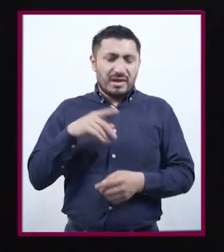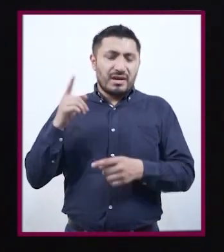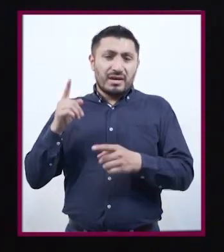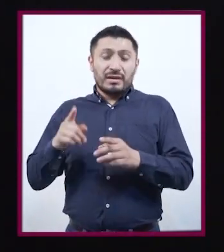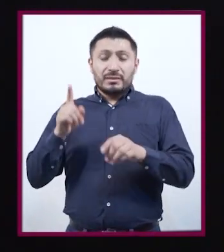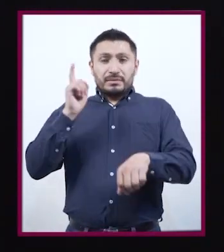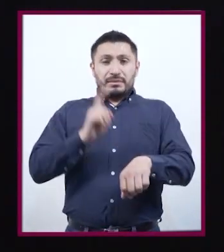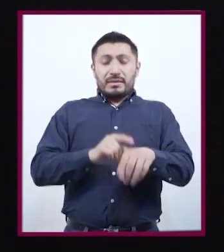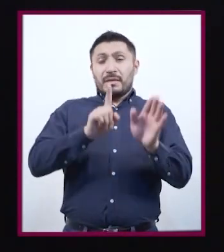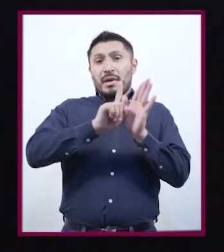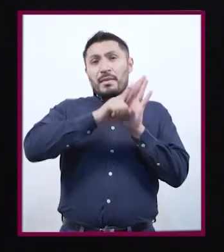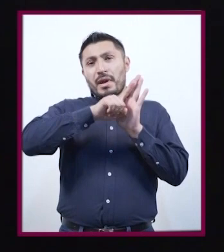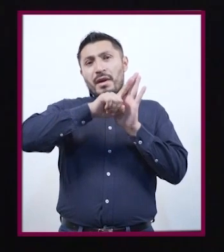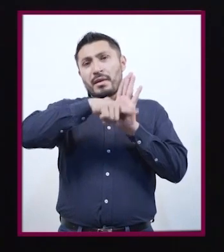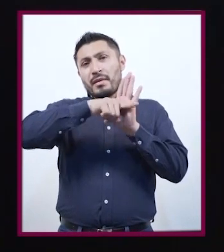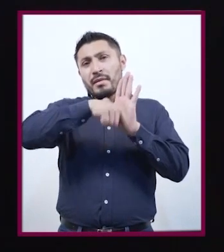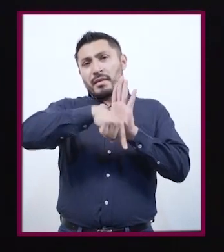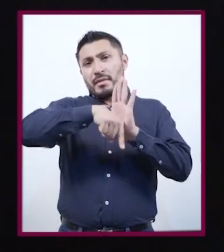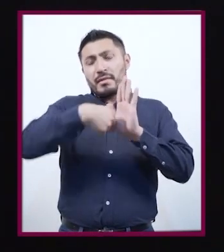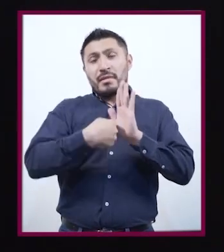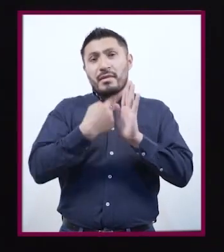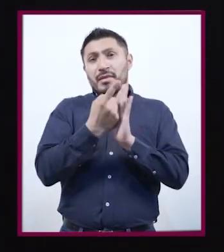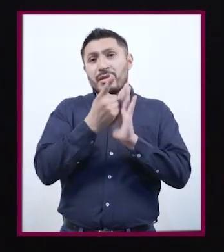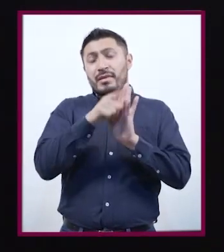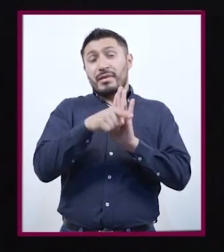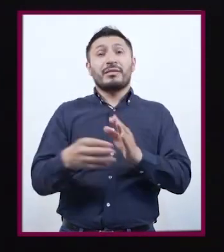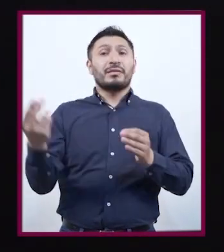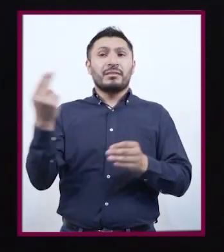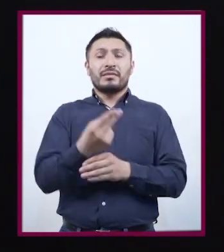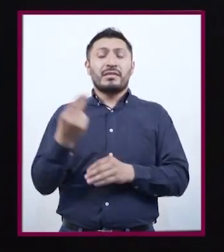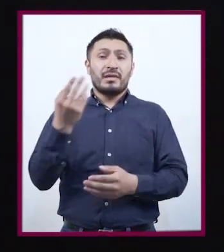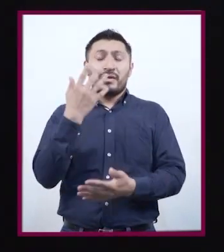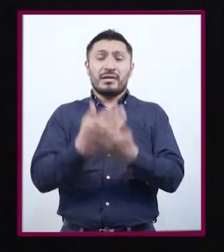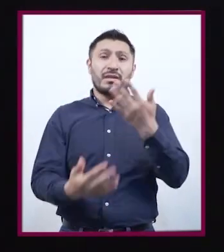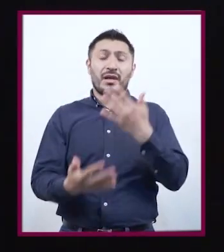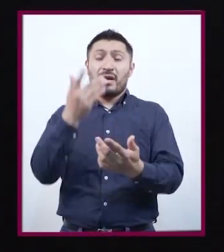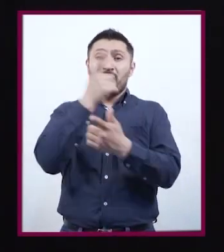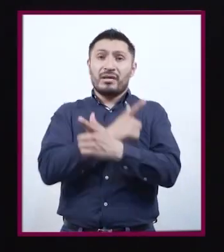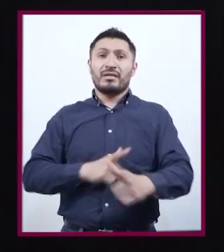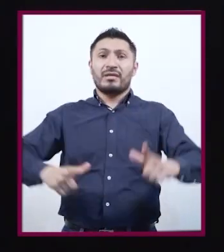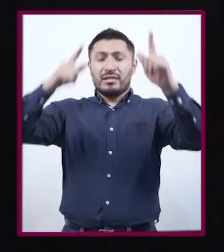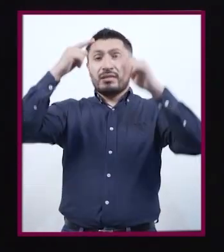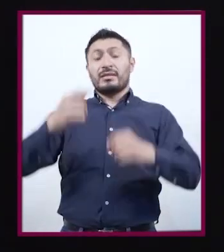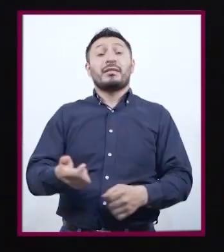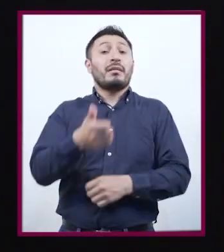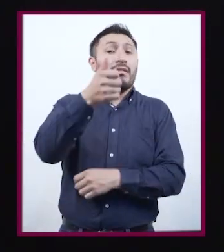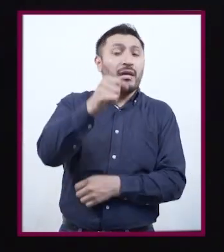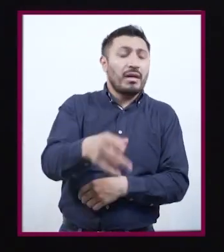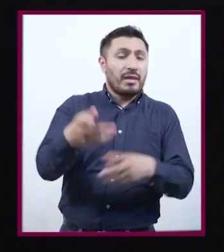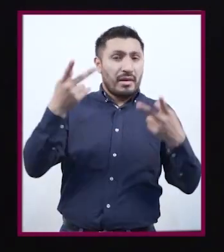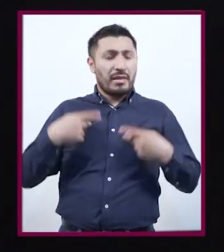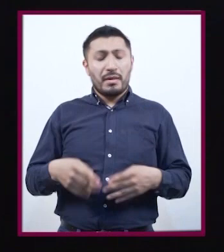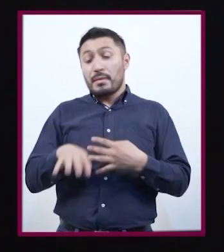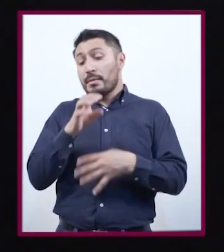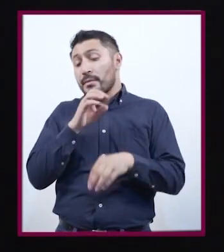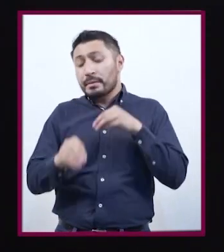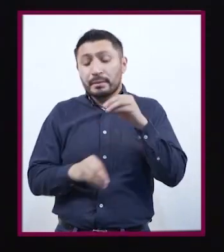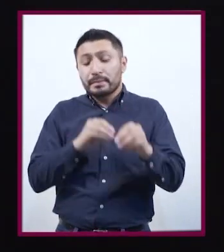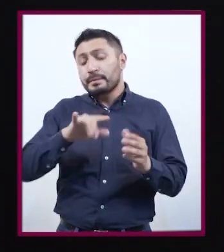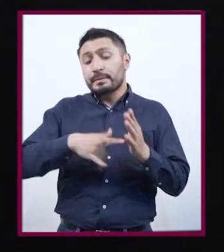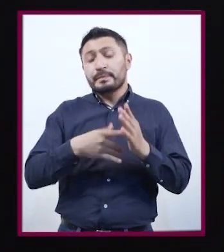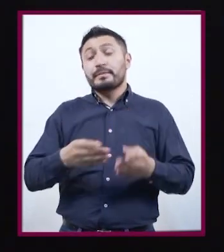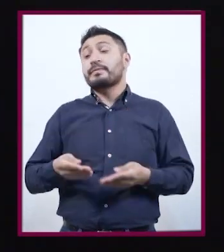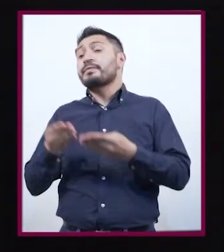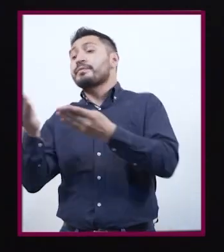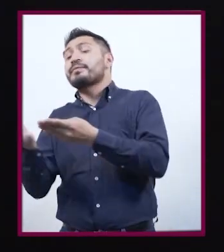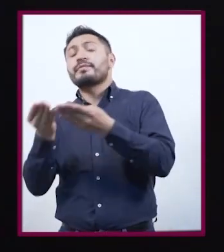de las manecillas del reloj, necesitaban las manos libres para ser más efectivos en combate. Fue así como los fabricantes de relojes